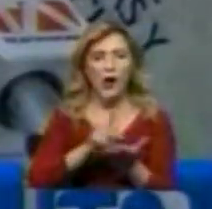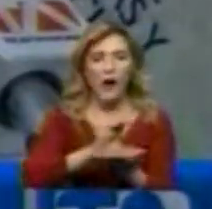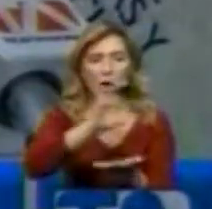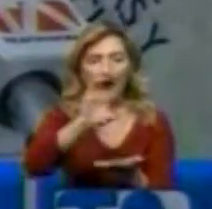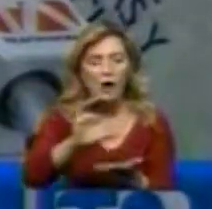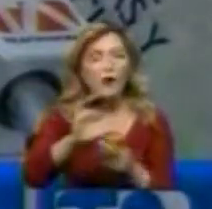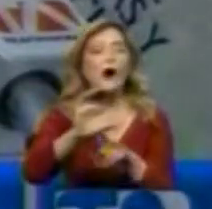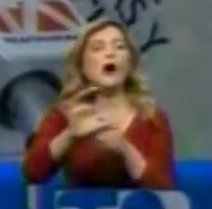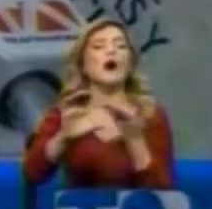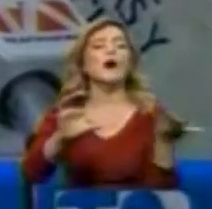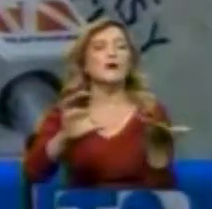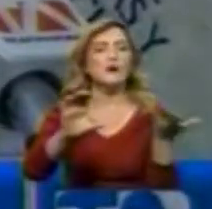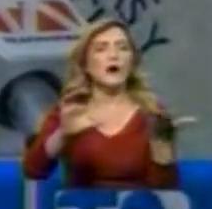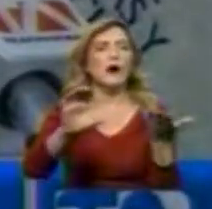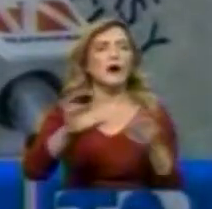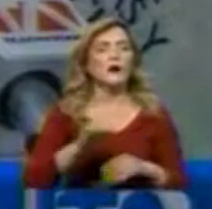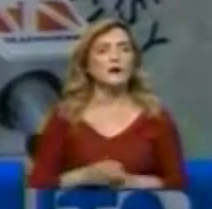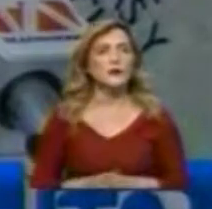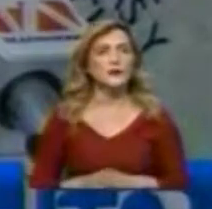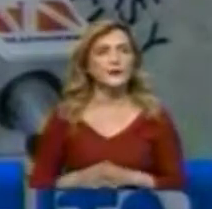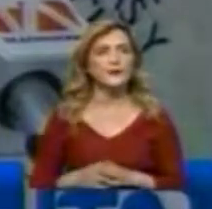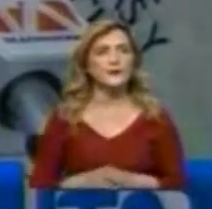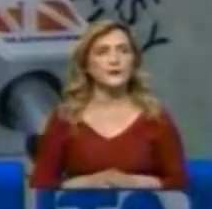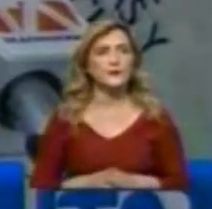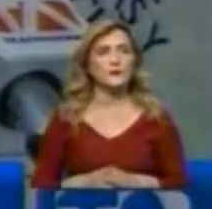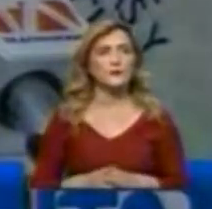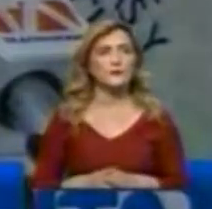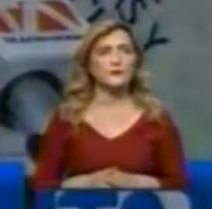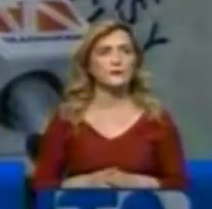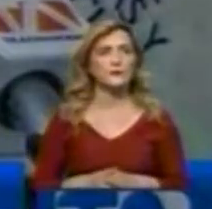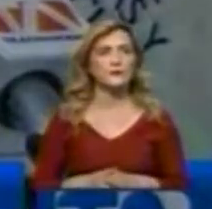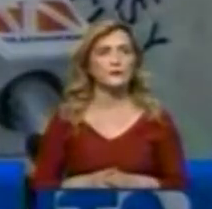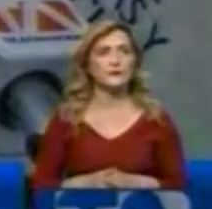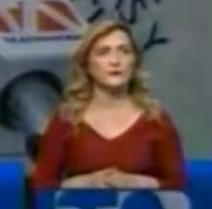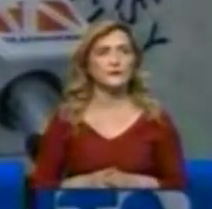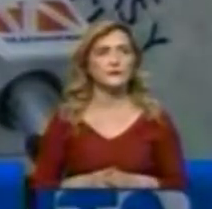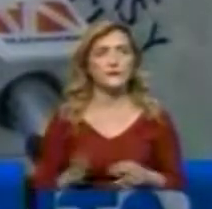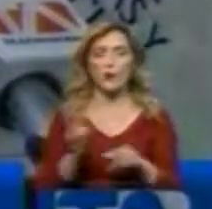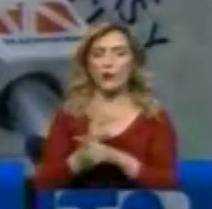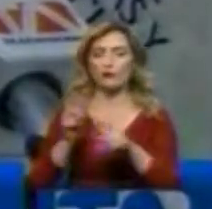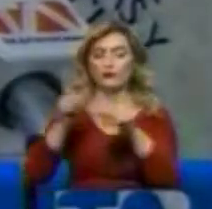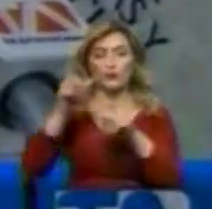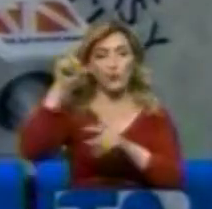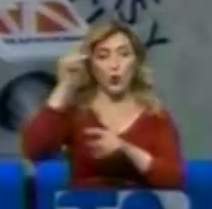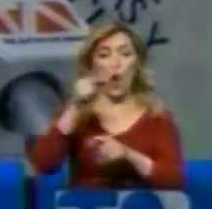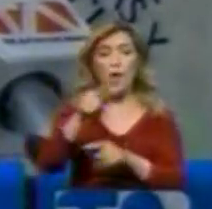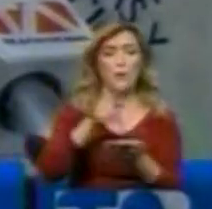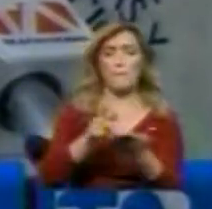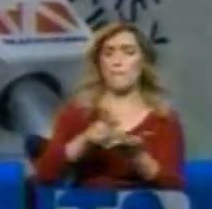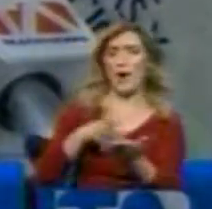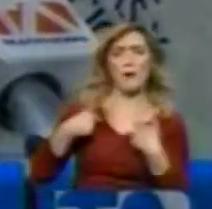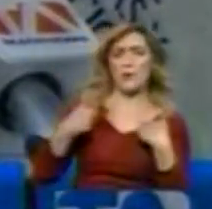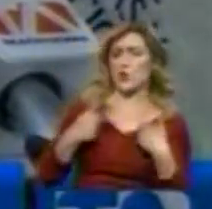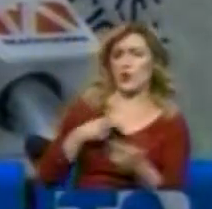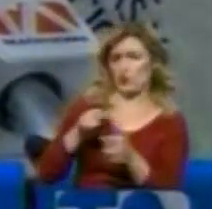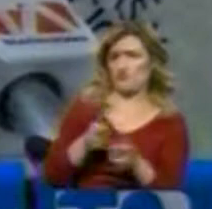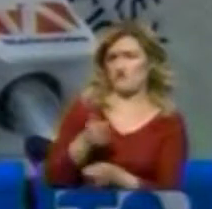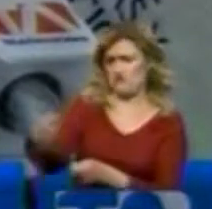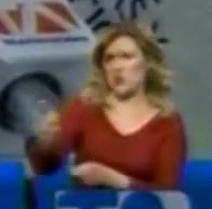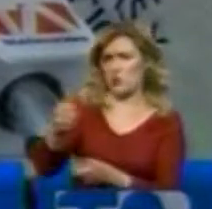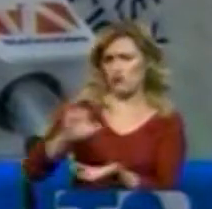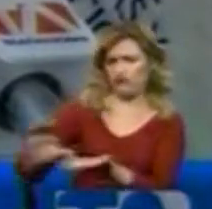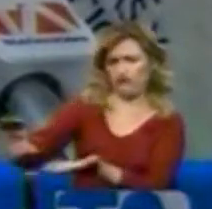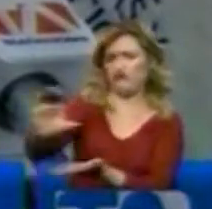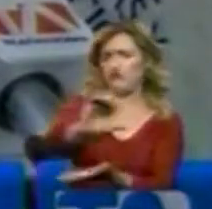colocarlo en los bolsillos y en la caja del sector productivo nacional para poder comprar maquinaria para ser más